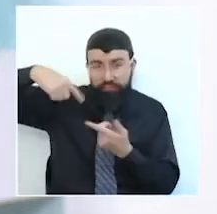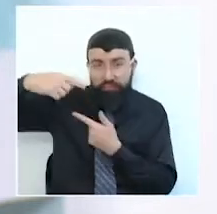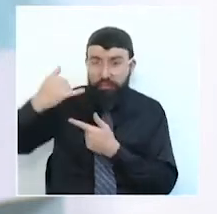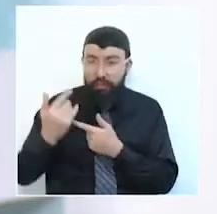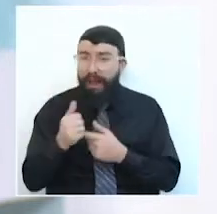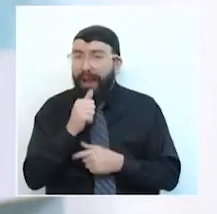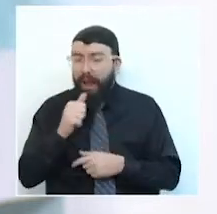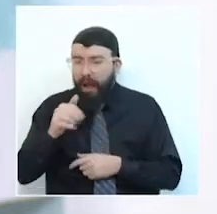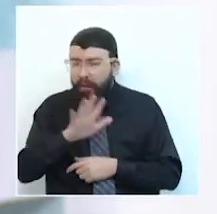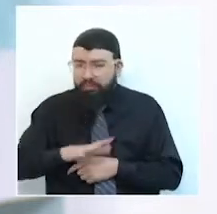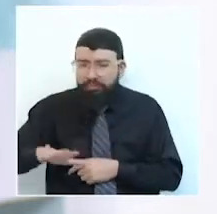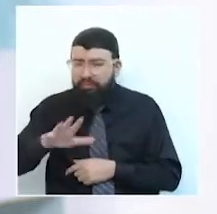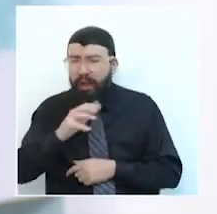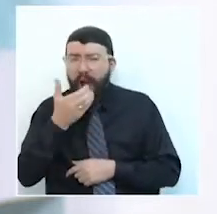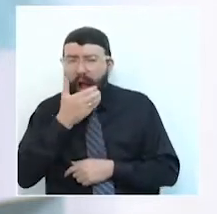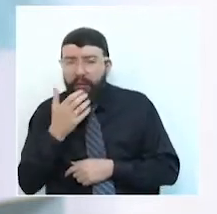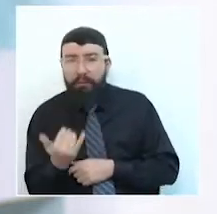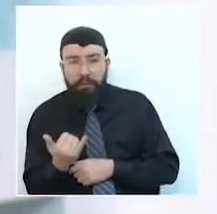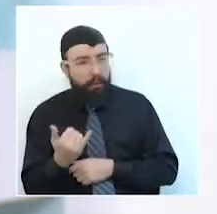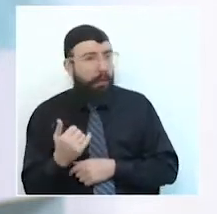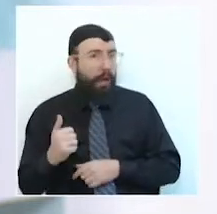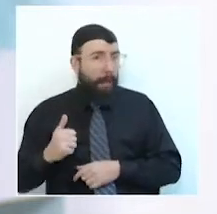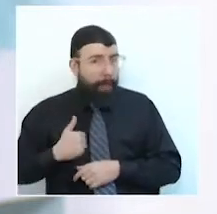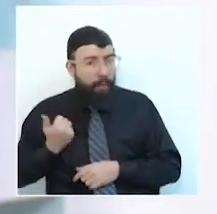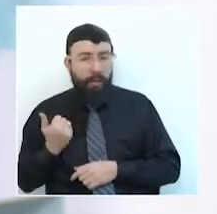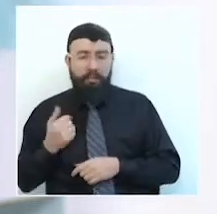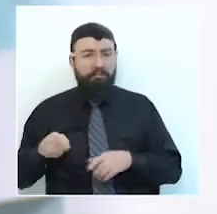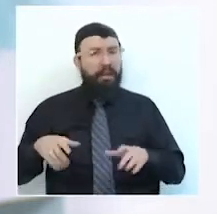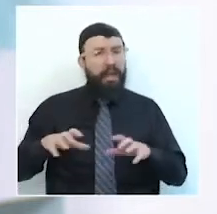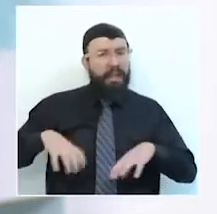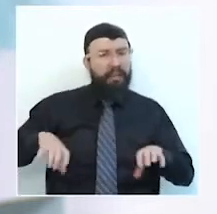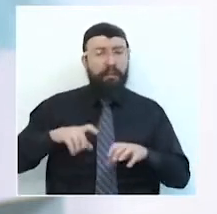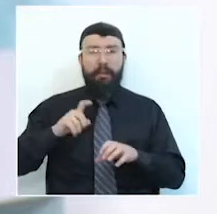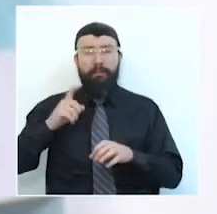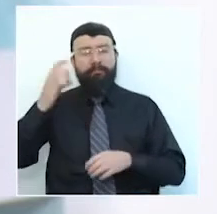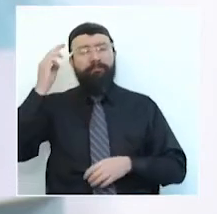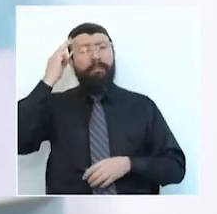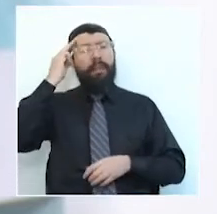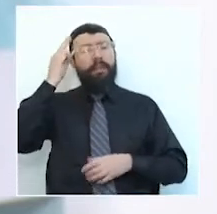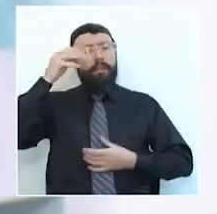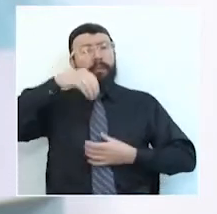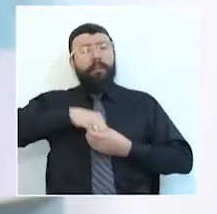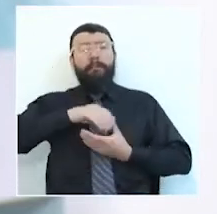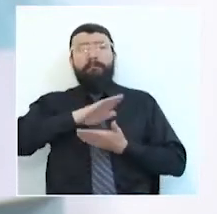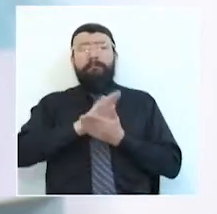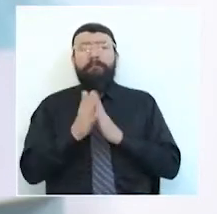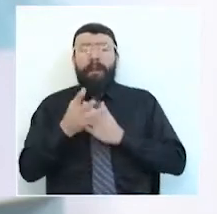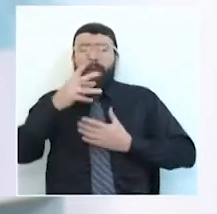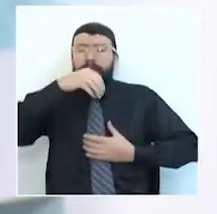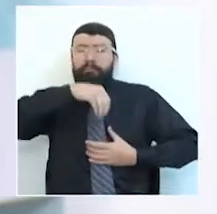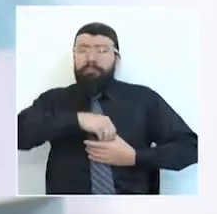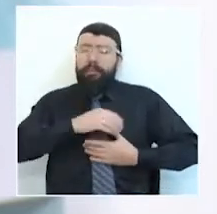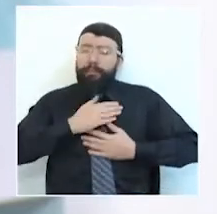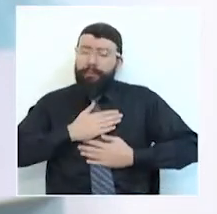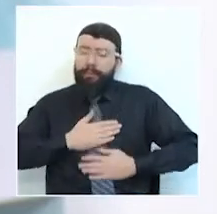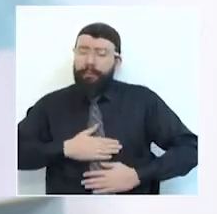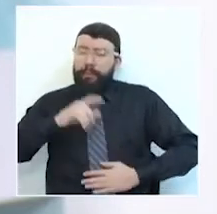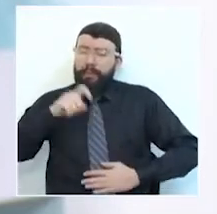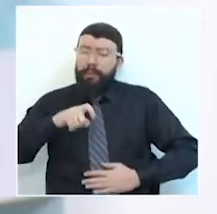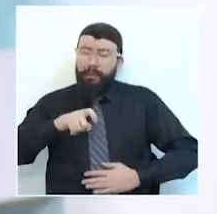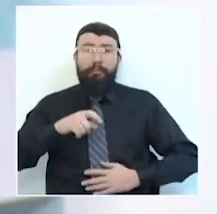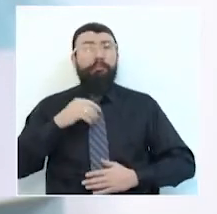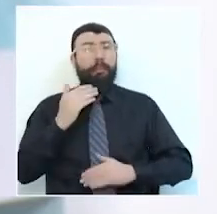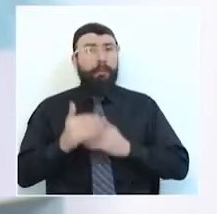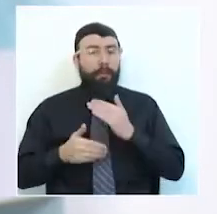de actividades más relacionadas con la mente y con la paz interior porque es algo que cada vez más a medida